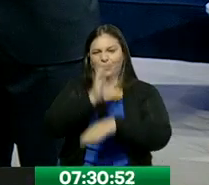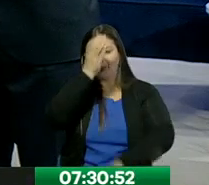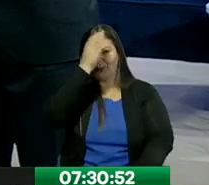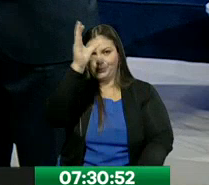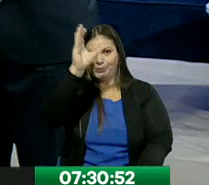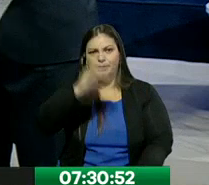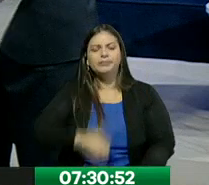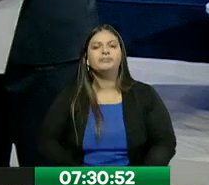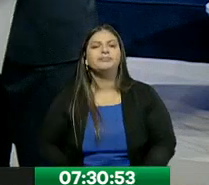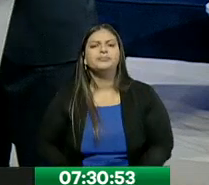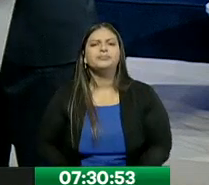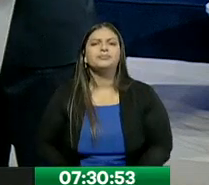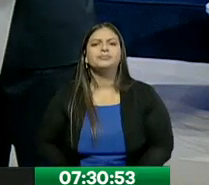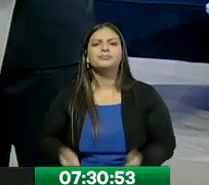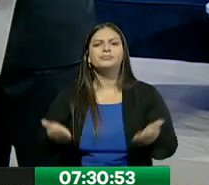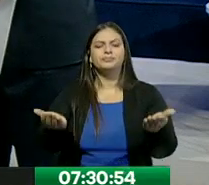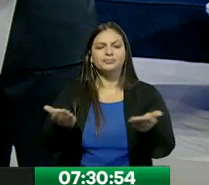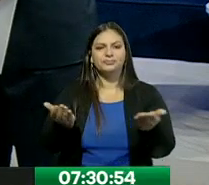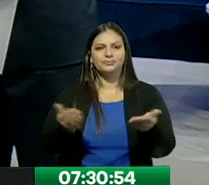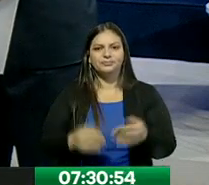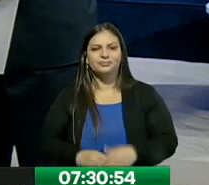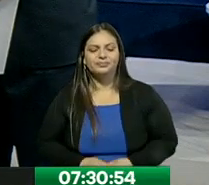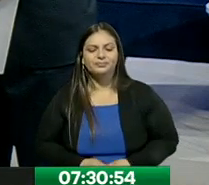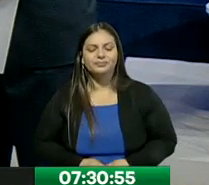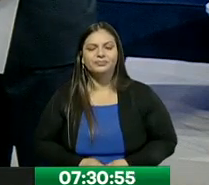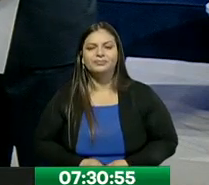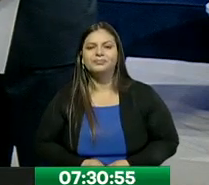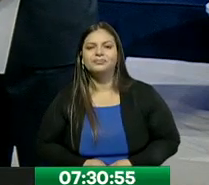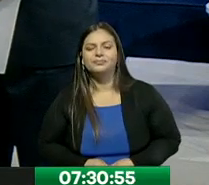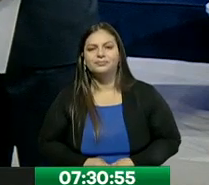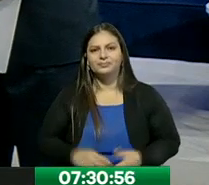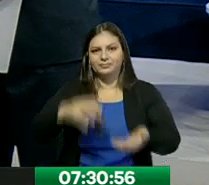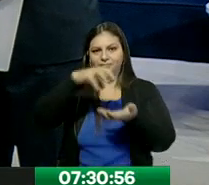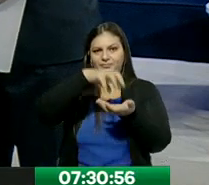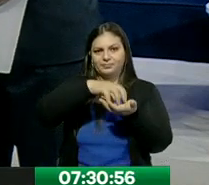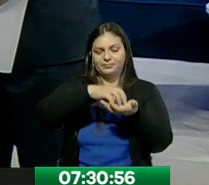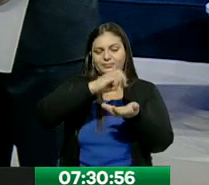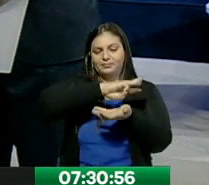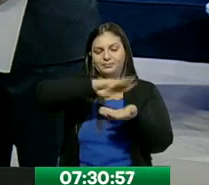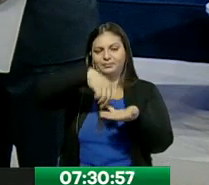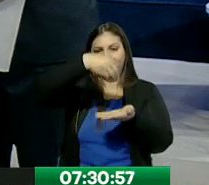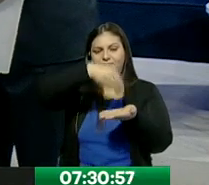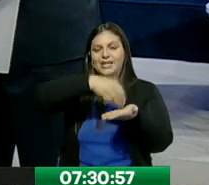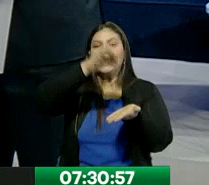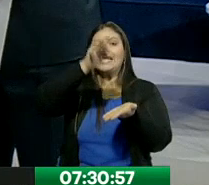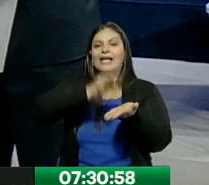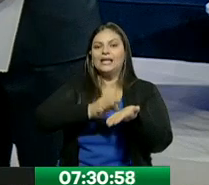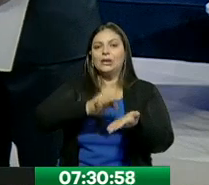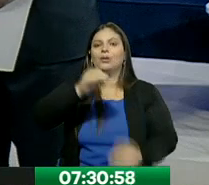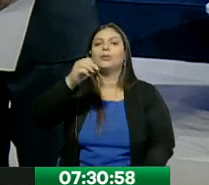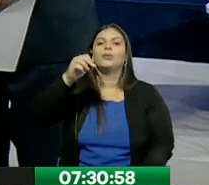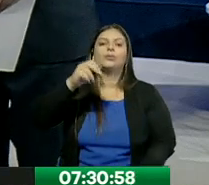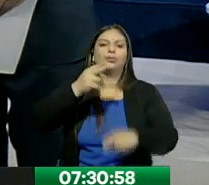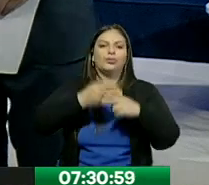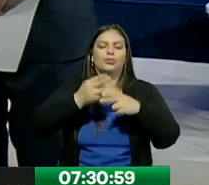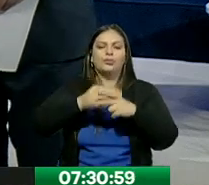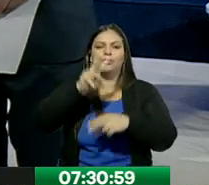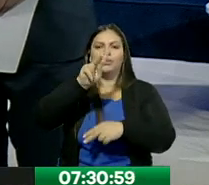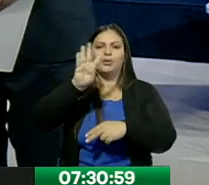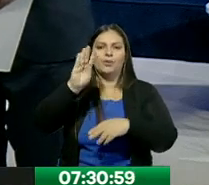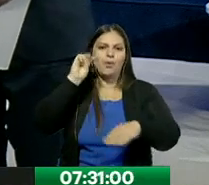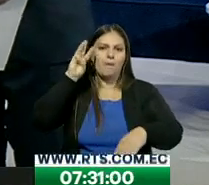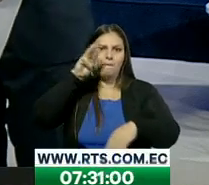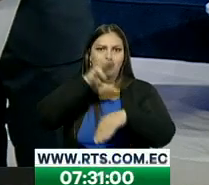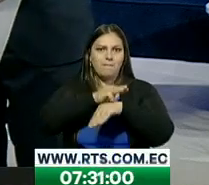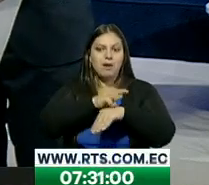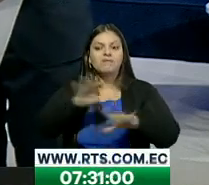la panela en la comuna Buenavista del Cantón 24 de Mayo en la provincia de Manabí. Ahí la familia Ponce, mi querida Adrianita, mantiene